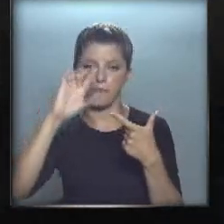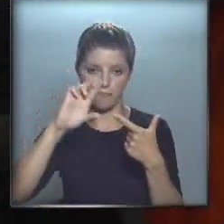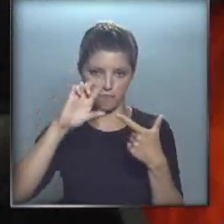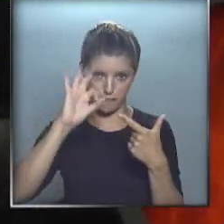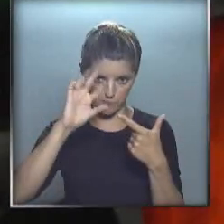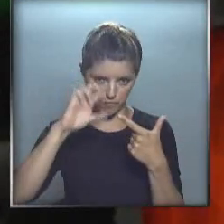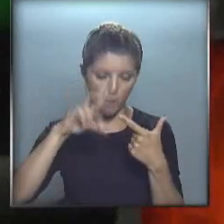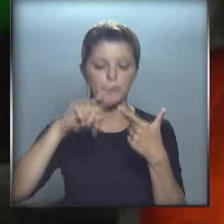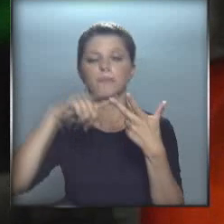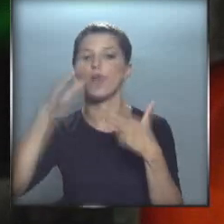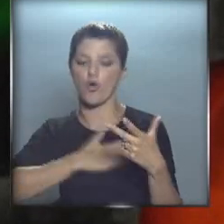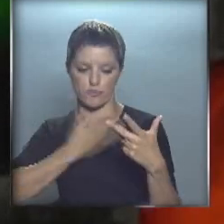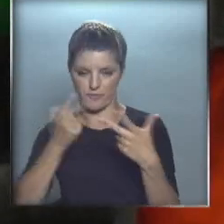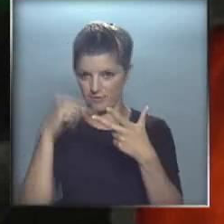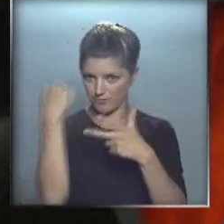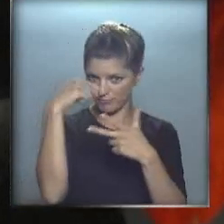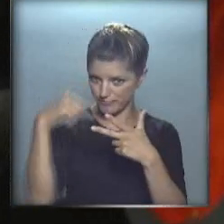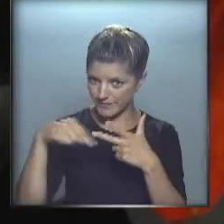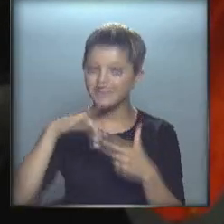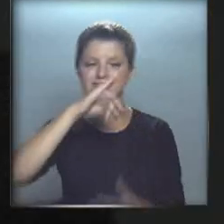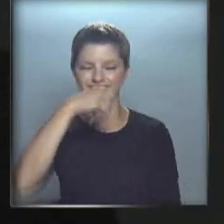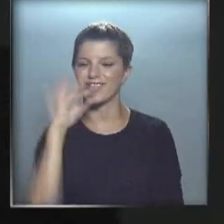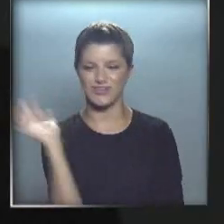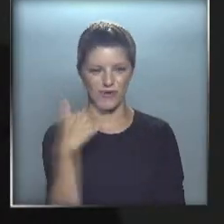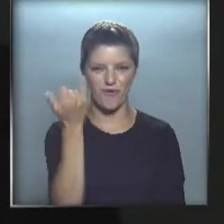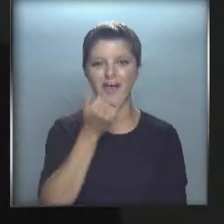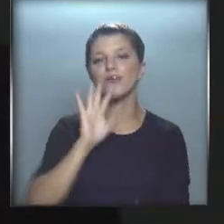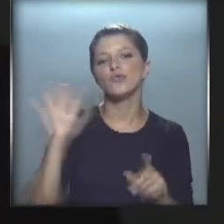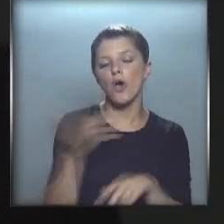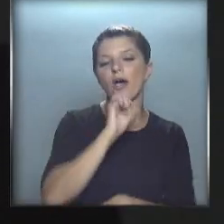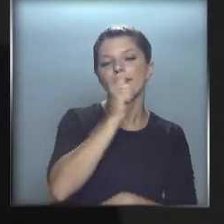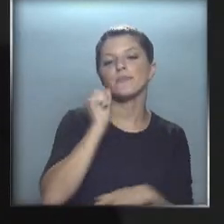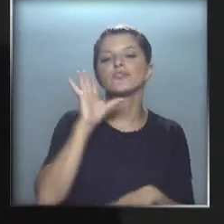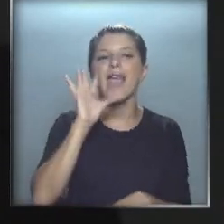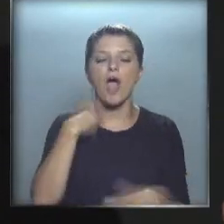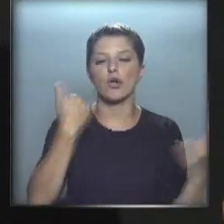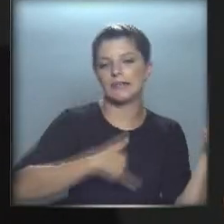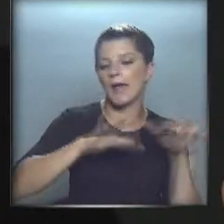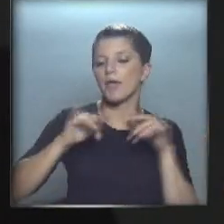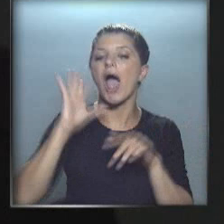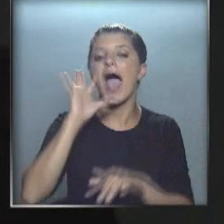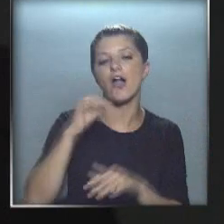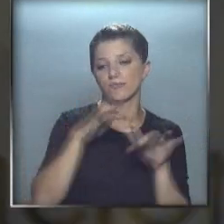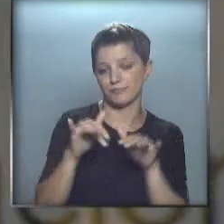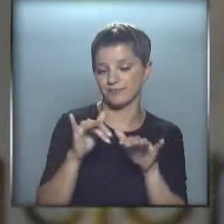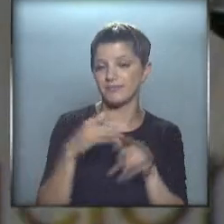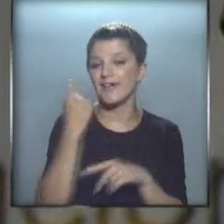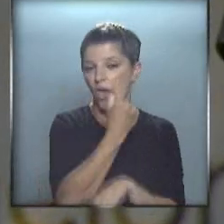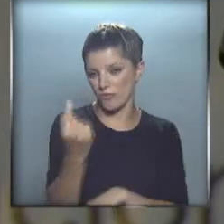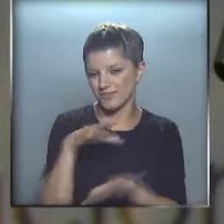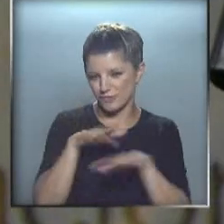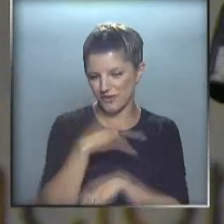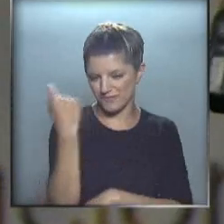Tenemos un poco de todo, sí. Todos los matices. Cantamos y tocamos algún instrumento. Y cada uno tiene su momento. Eso es bueno, ¿no? Que